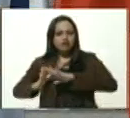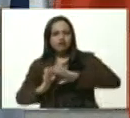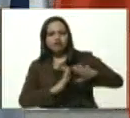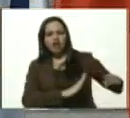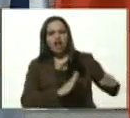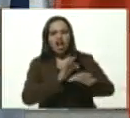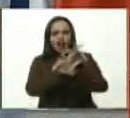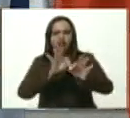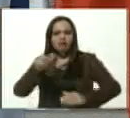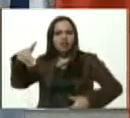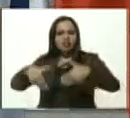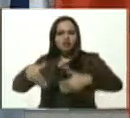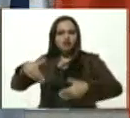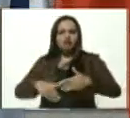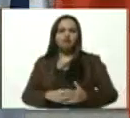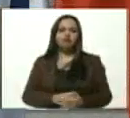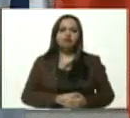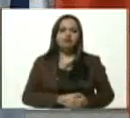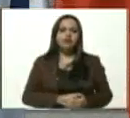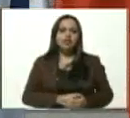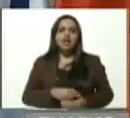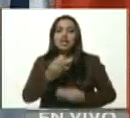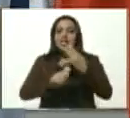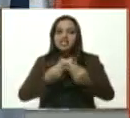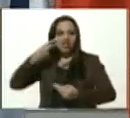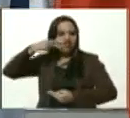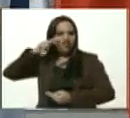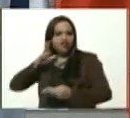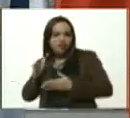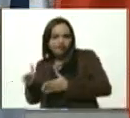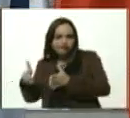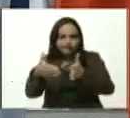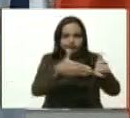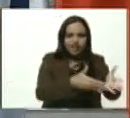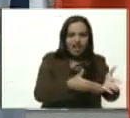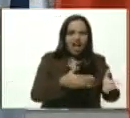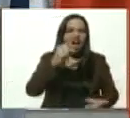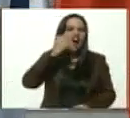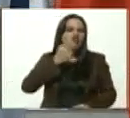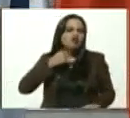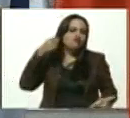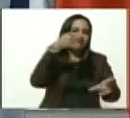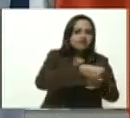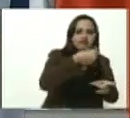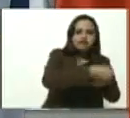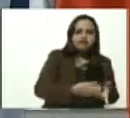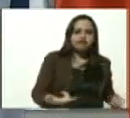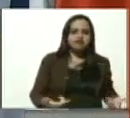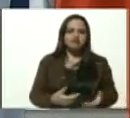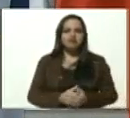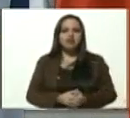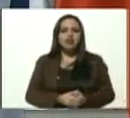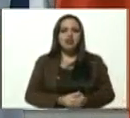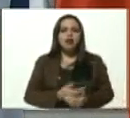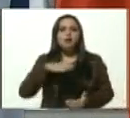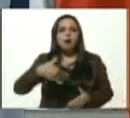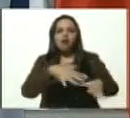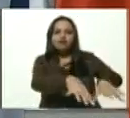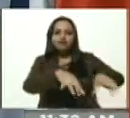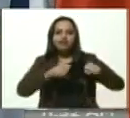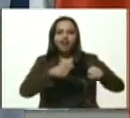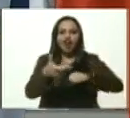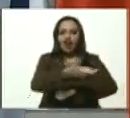vía electoral y tomar el atajo del crimen, de la violencia, del terrorismo, para tomar el poder.